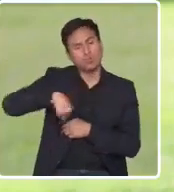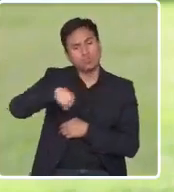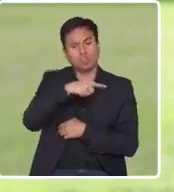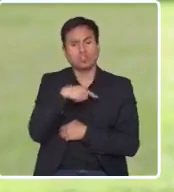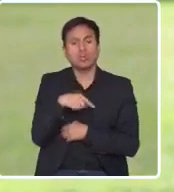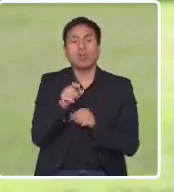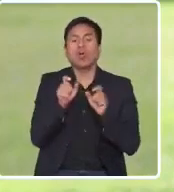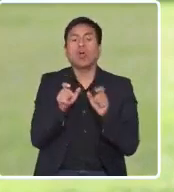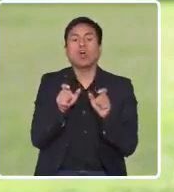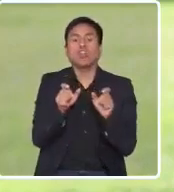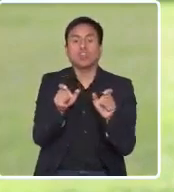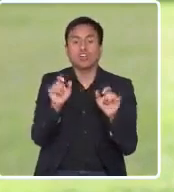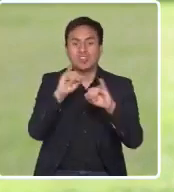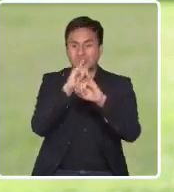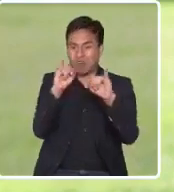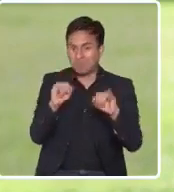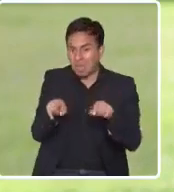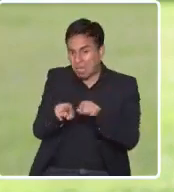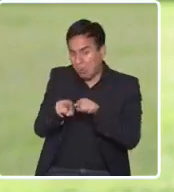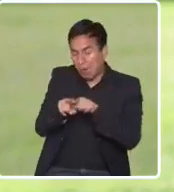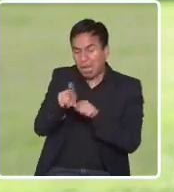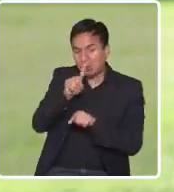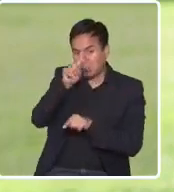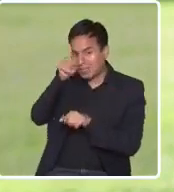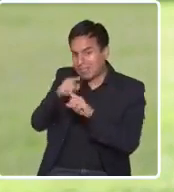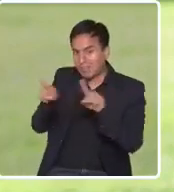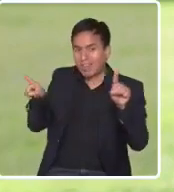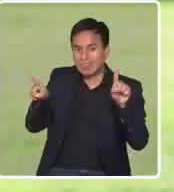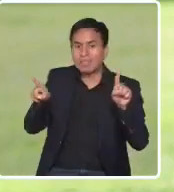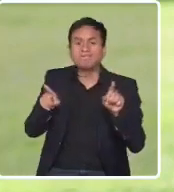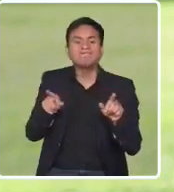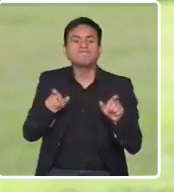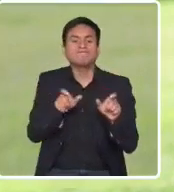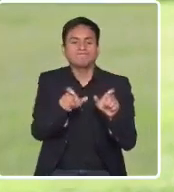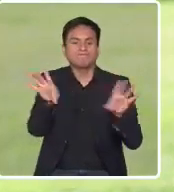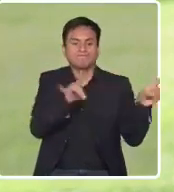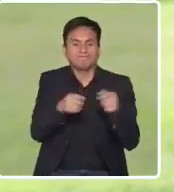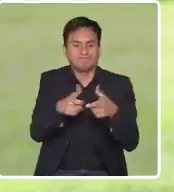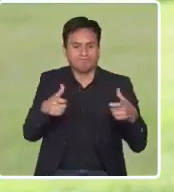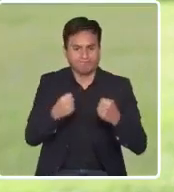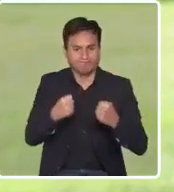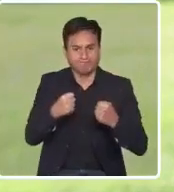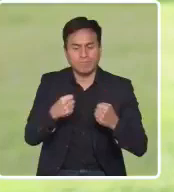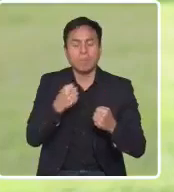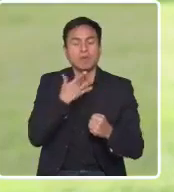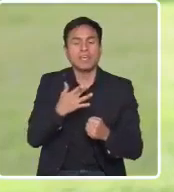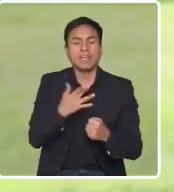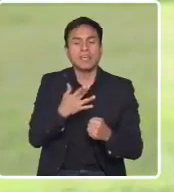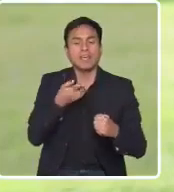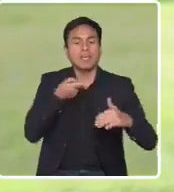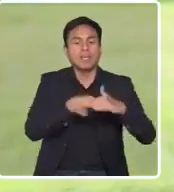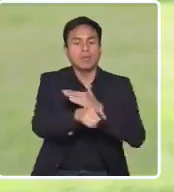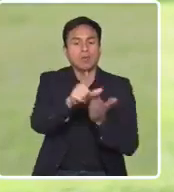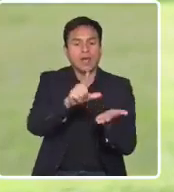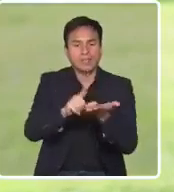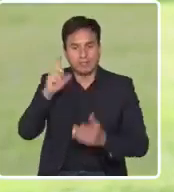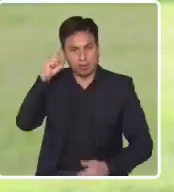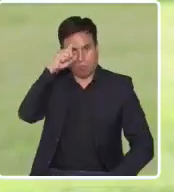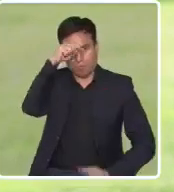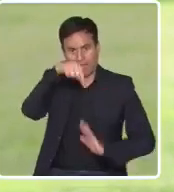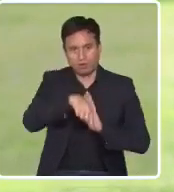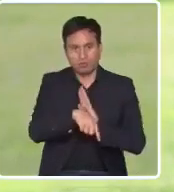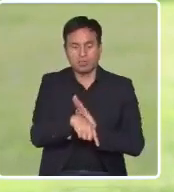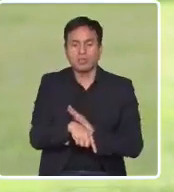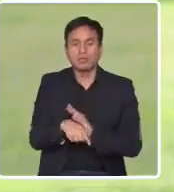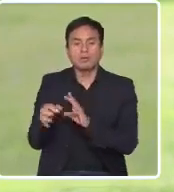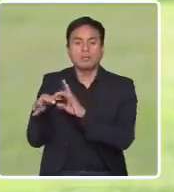hacer ese control territorial de la misma manera que se hace habitualmente, lo vamos a hacer de manera reforzada, porque vamos a ir a lugares más complejos.